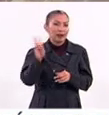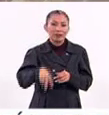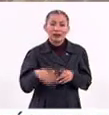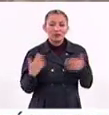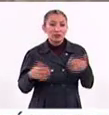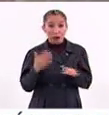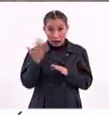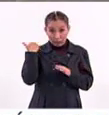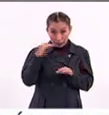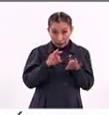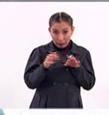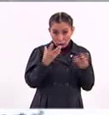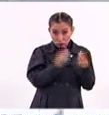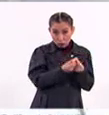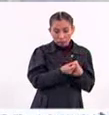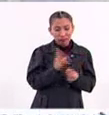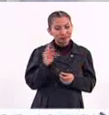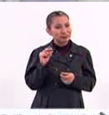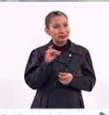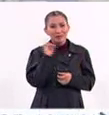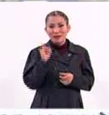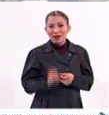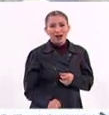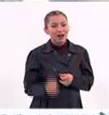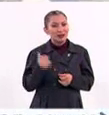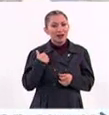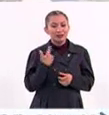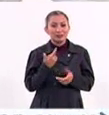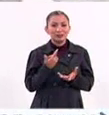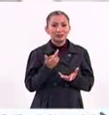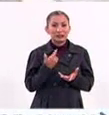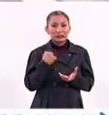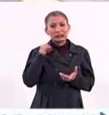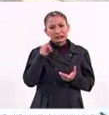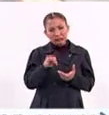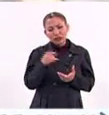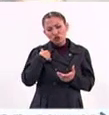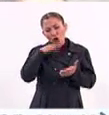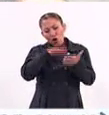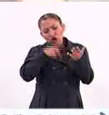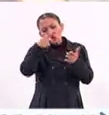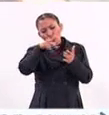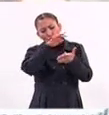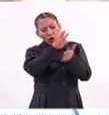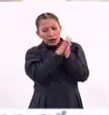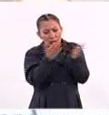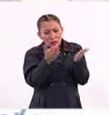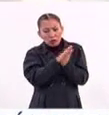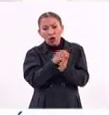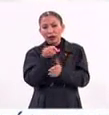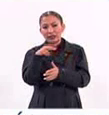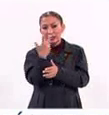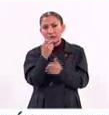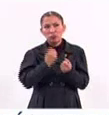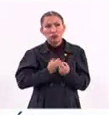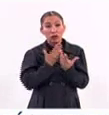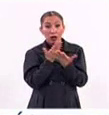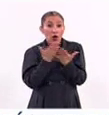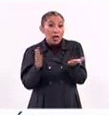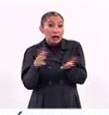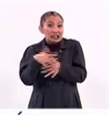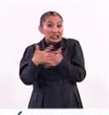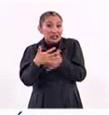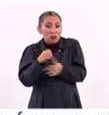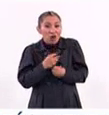¿No habías trabajado antes con él? Pues no había tenido el gusto, sí había leído sus textos, los 13 poetas, ahora que ya